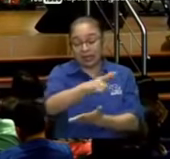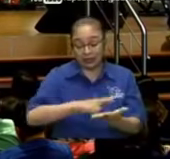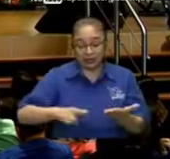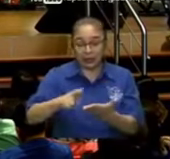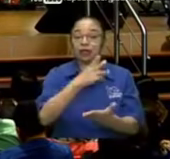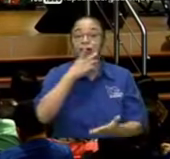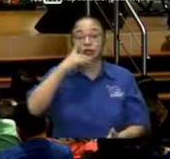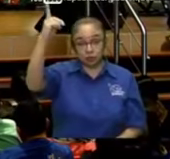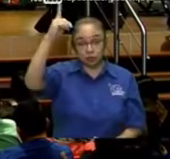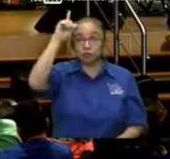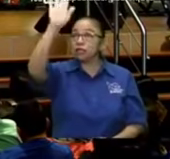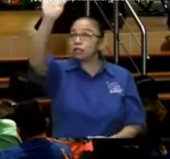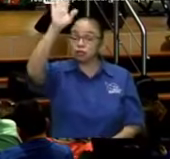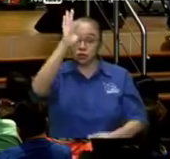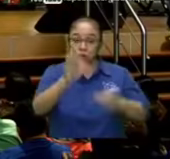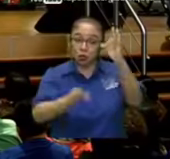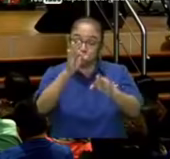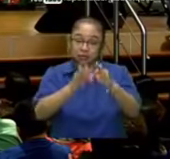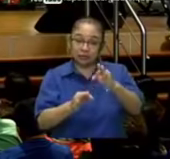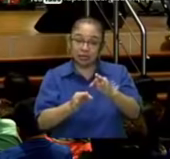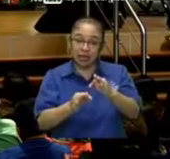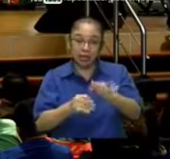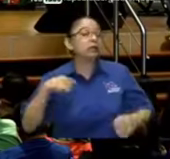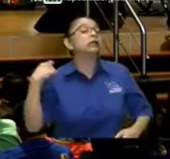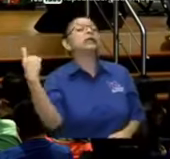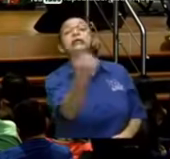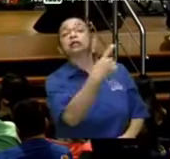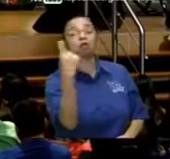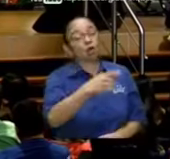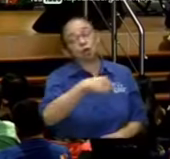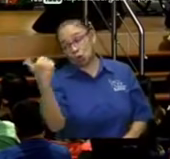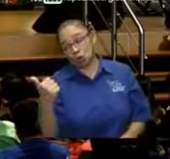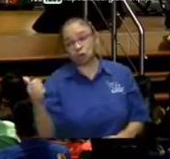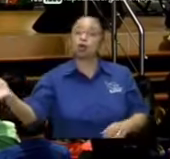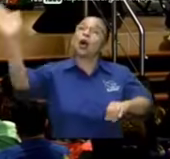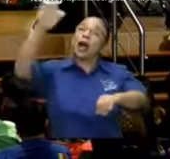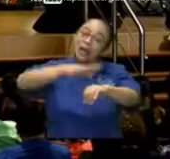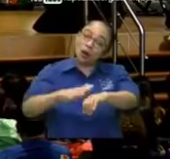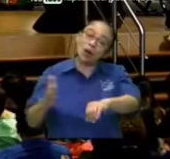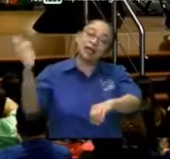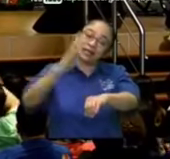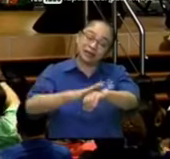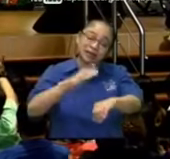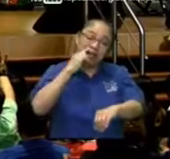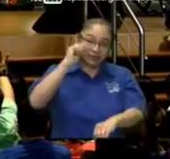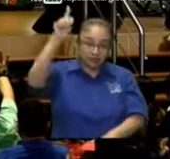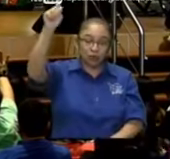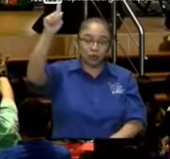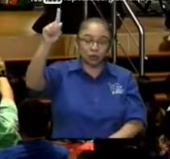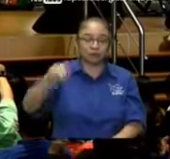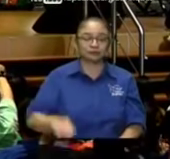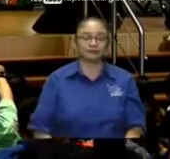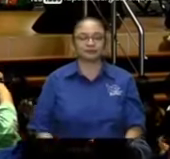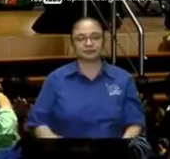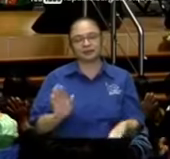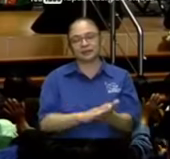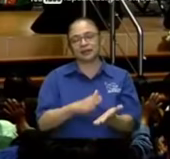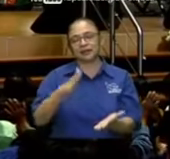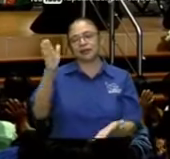justicia. Y de ahí todas las demás cosas son añadidas. Son añadidas. Gloria a